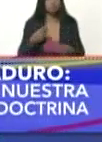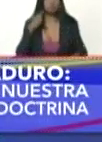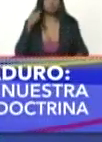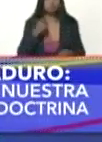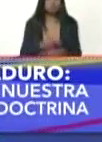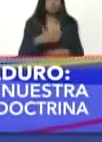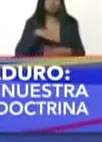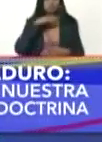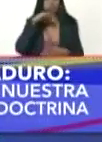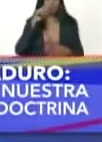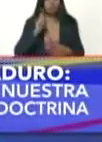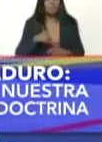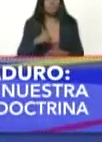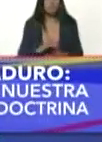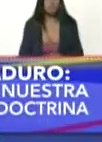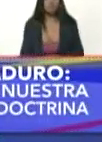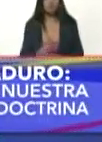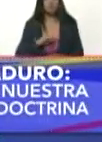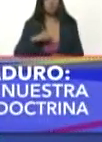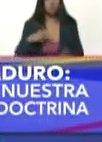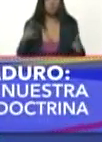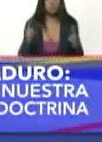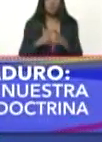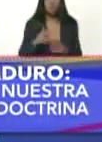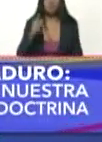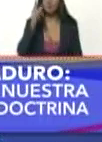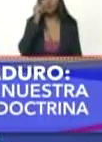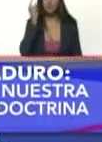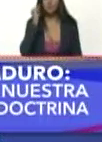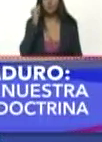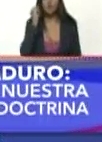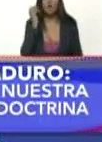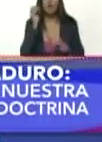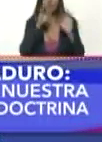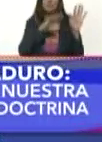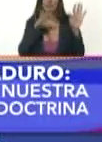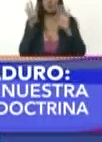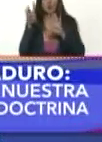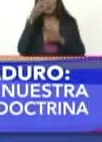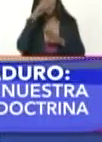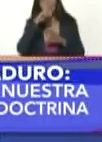exigente. Ahí nos encontramos unas muchachas de 19 años,